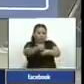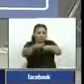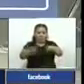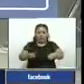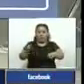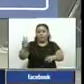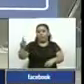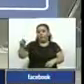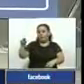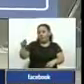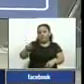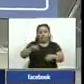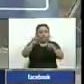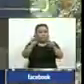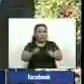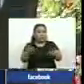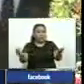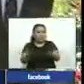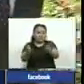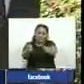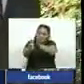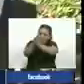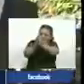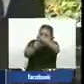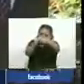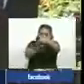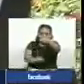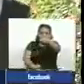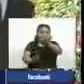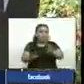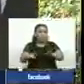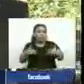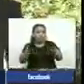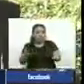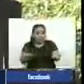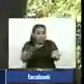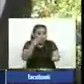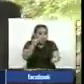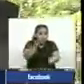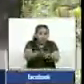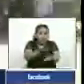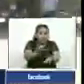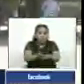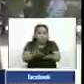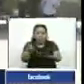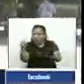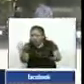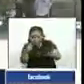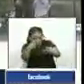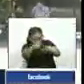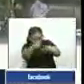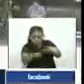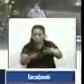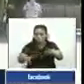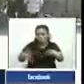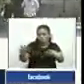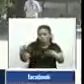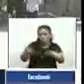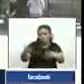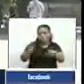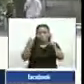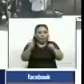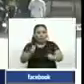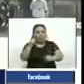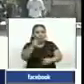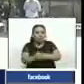declaró improcedente la solicitud de antejuicio porque no se encuentra los presuntos necesarios para iniciar una acción